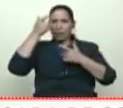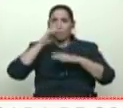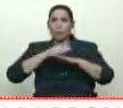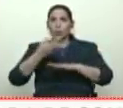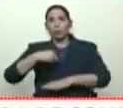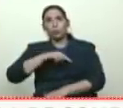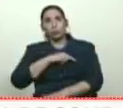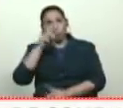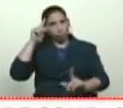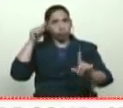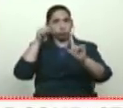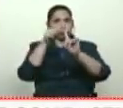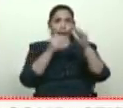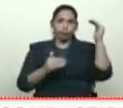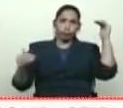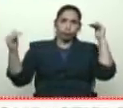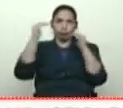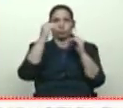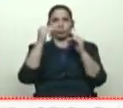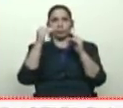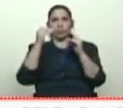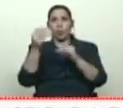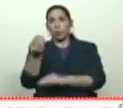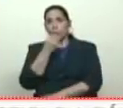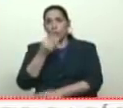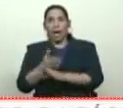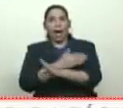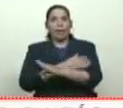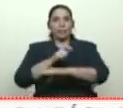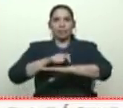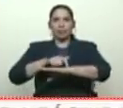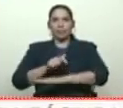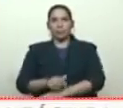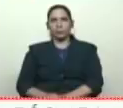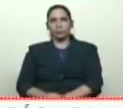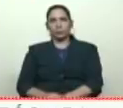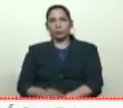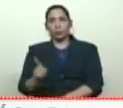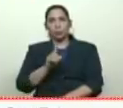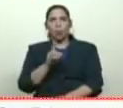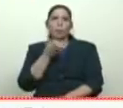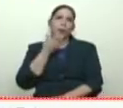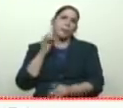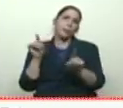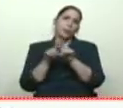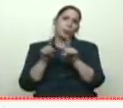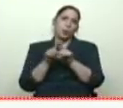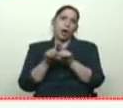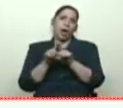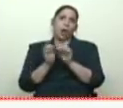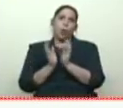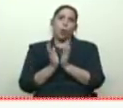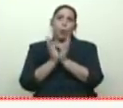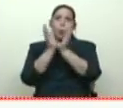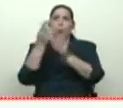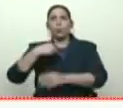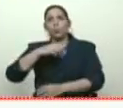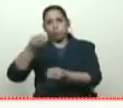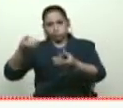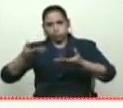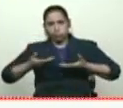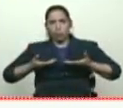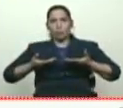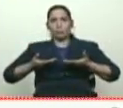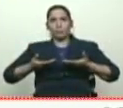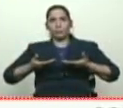nosotros alcanzamos las metas del milenio en nutrición antes de tiempo. No es casual que la UNESCO nos haya dado a nosotros un